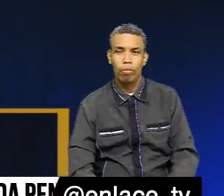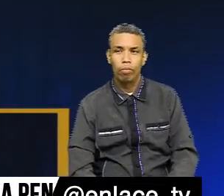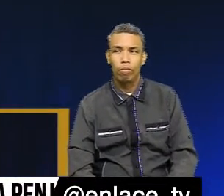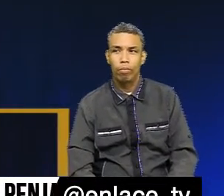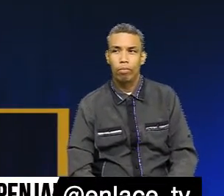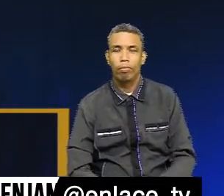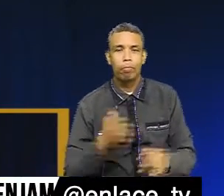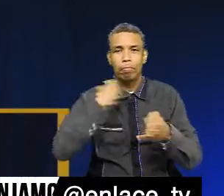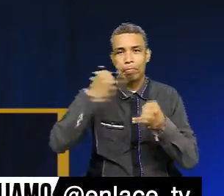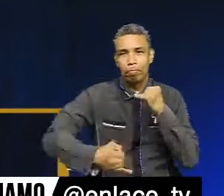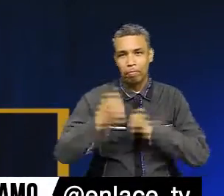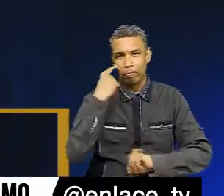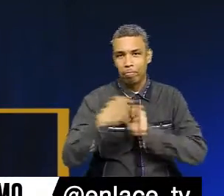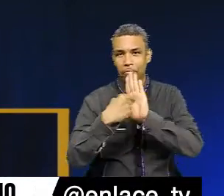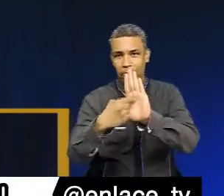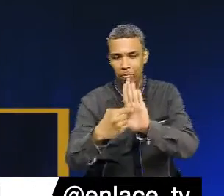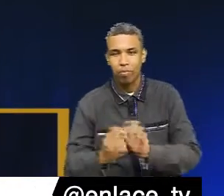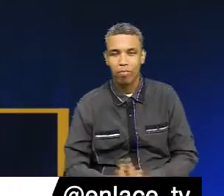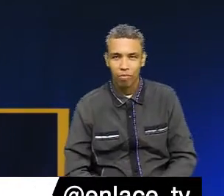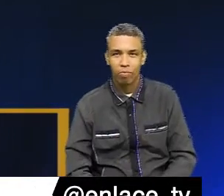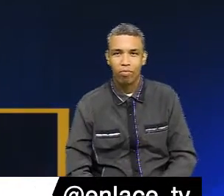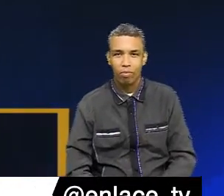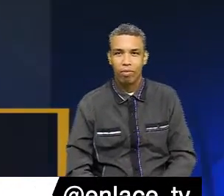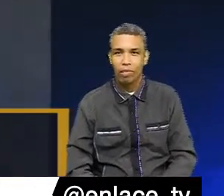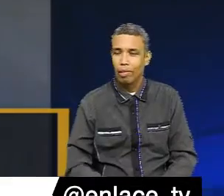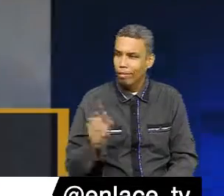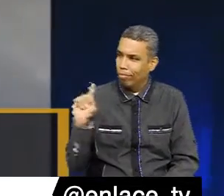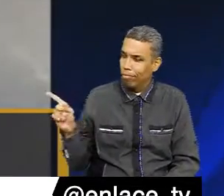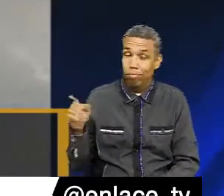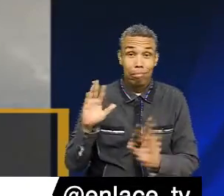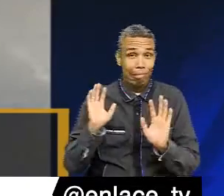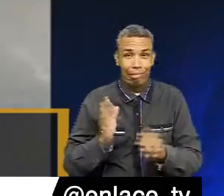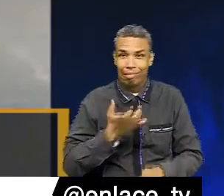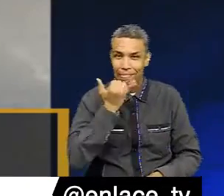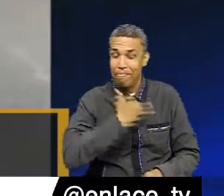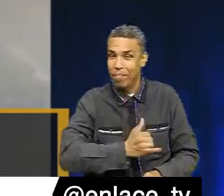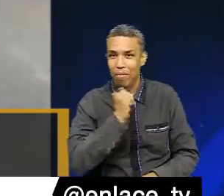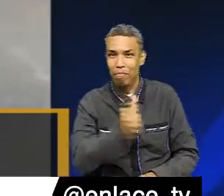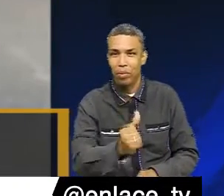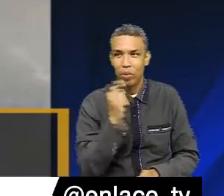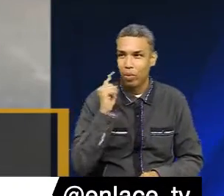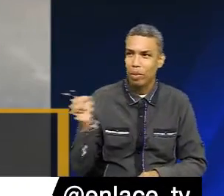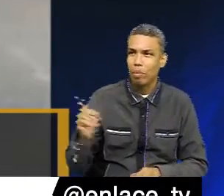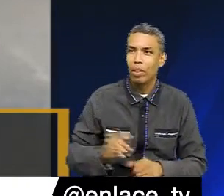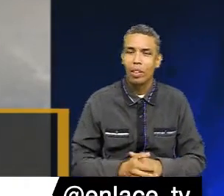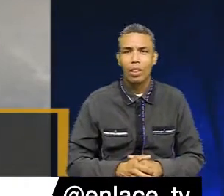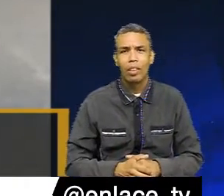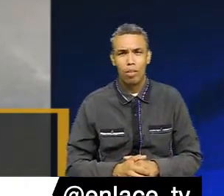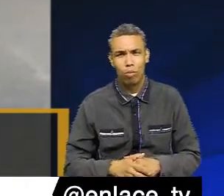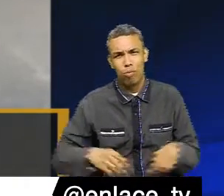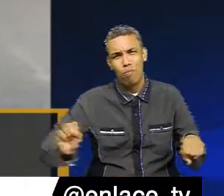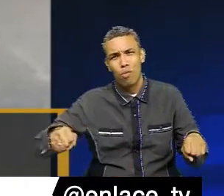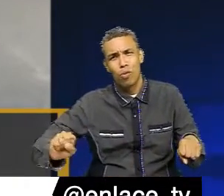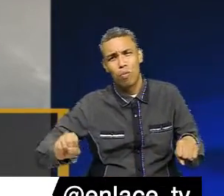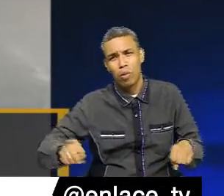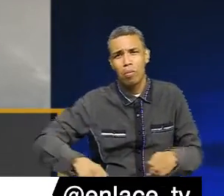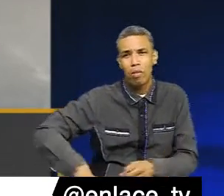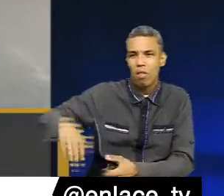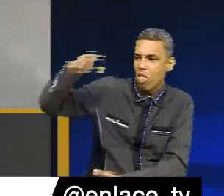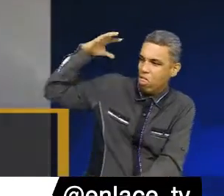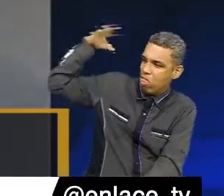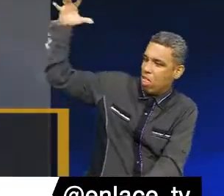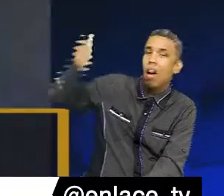cerrar nuestra sección hoy 24 de octubre con esta perla, este motociclista y su pasajero llevan un tanque de reserva de agua elevado,